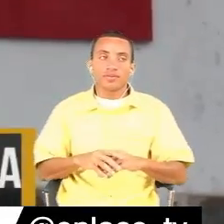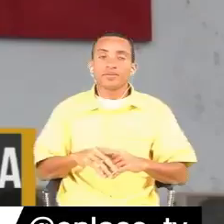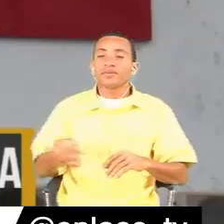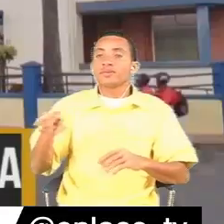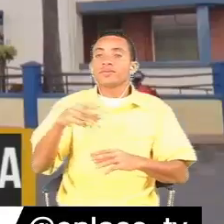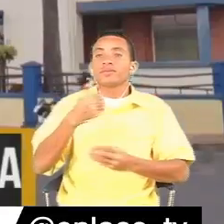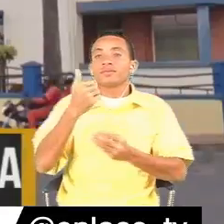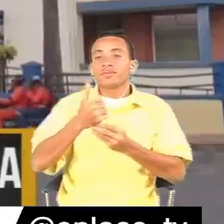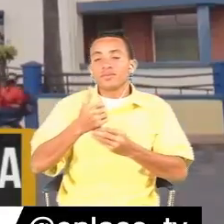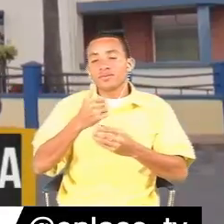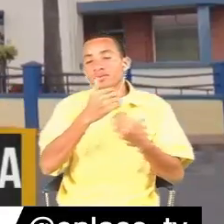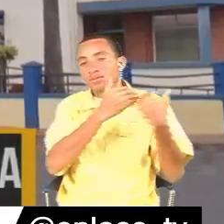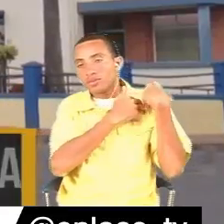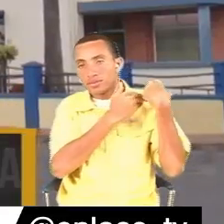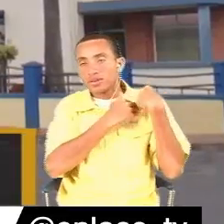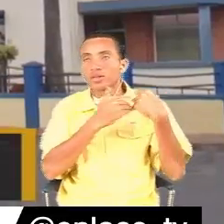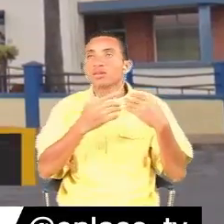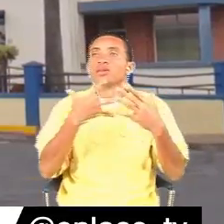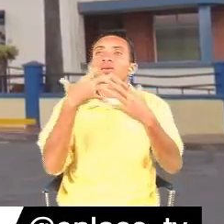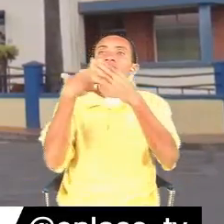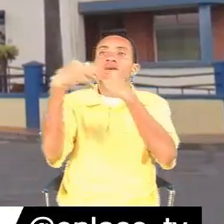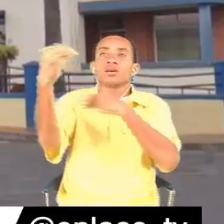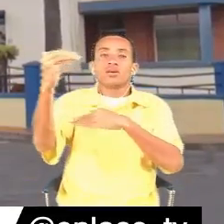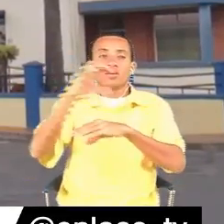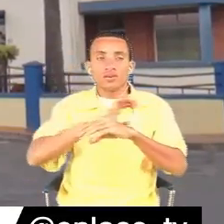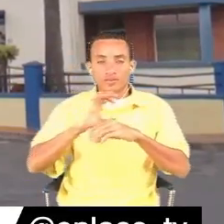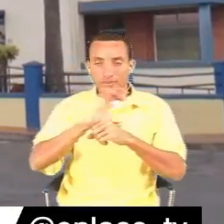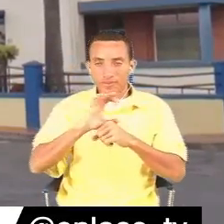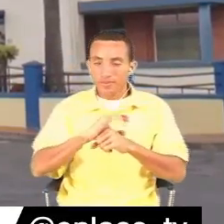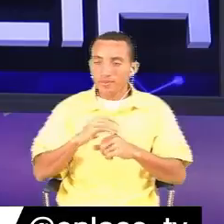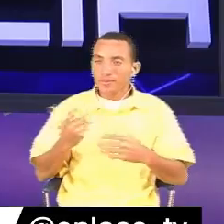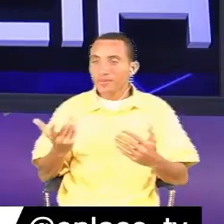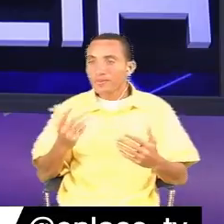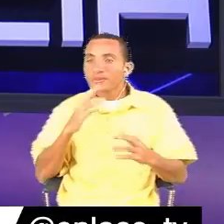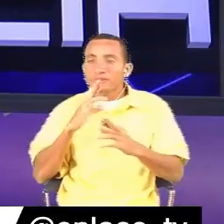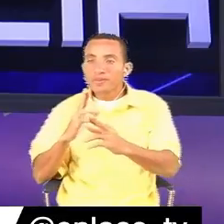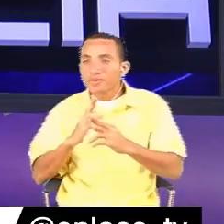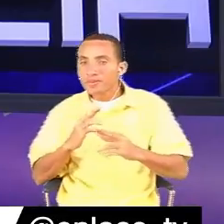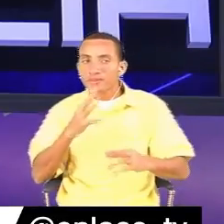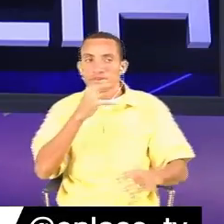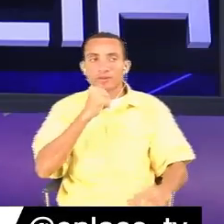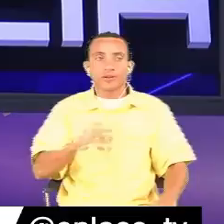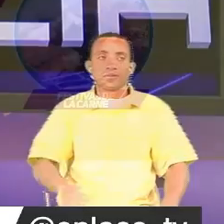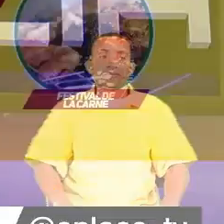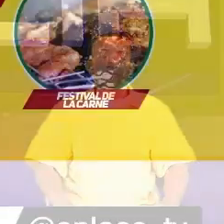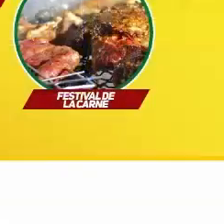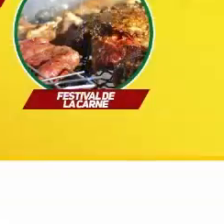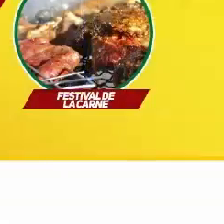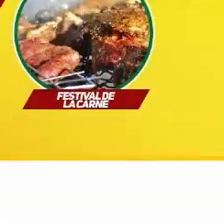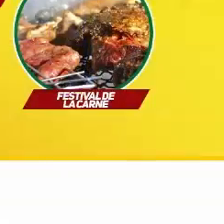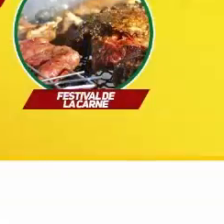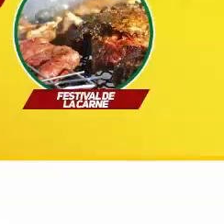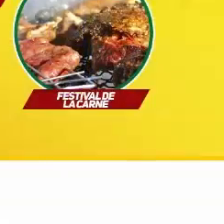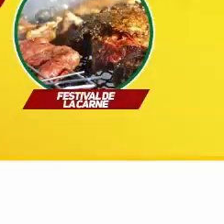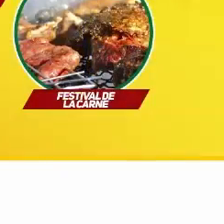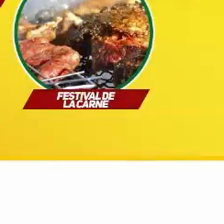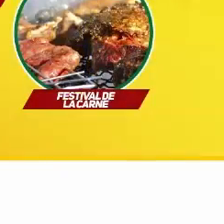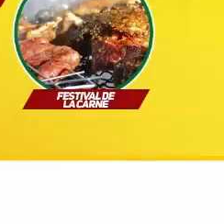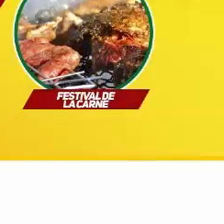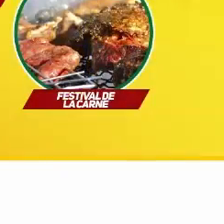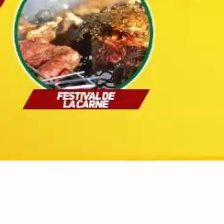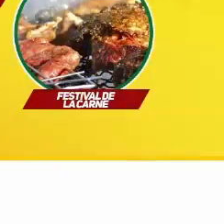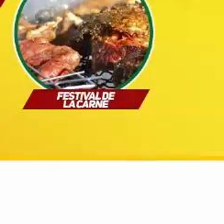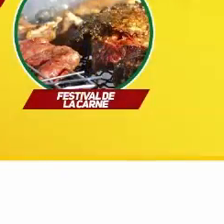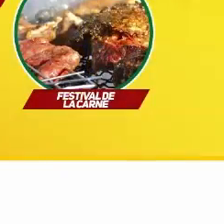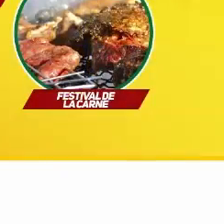encuentran por fuera de la ciudad, de allí que no hubo una respuesta a los reclamos de los pilotos. Vive la feria del 12 al 19 de junio.